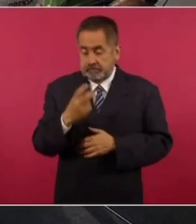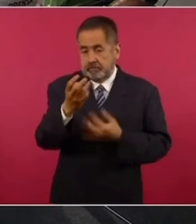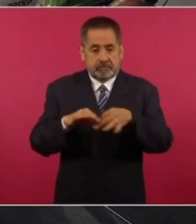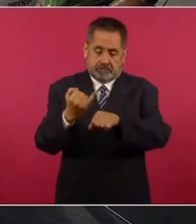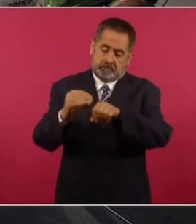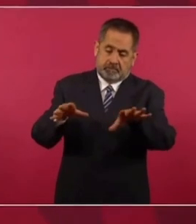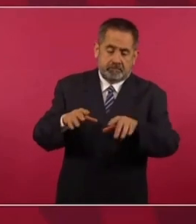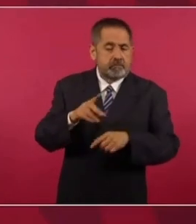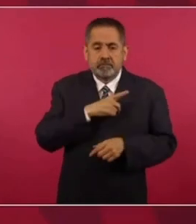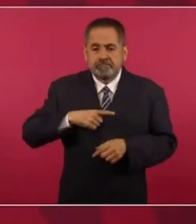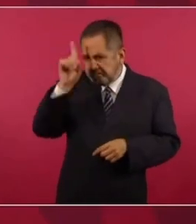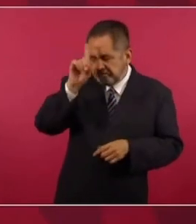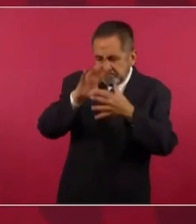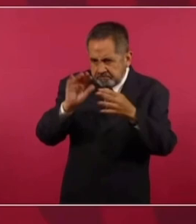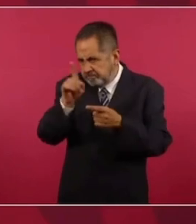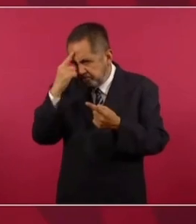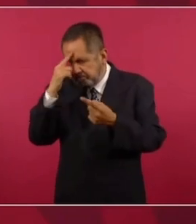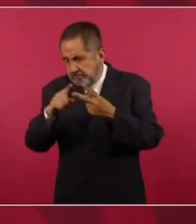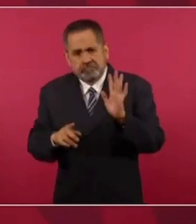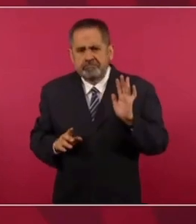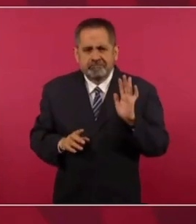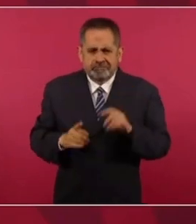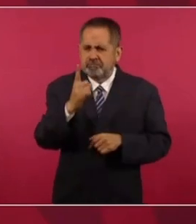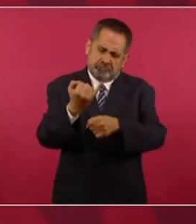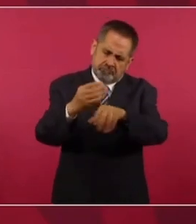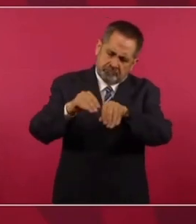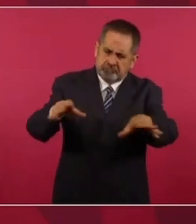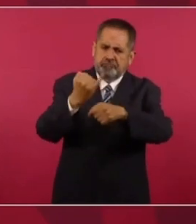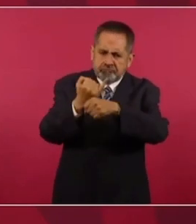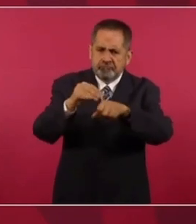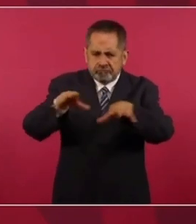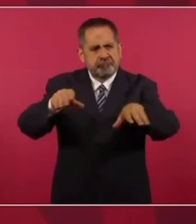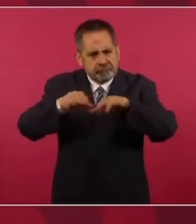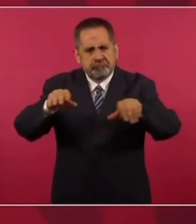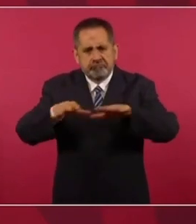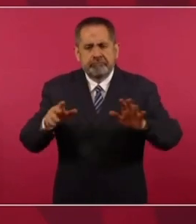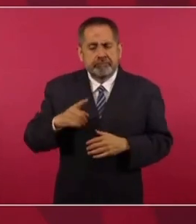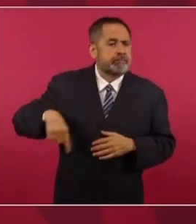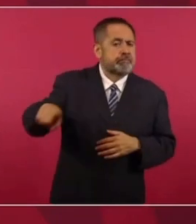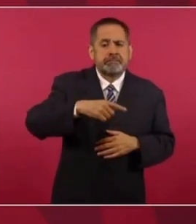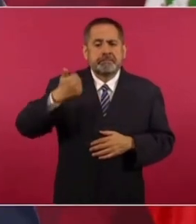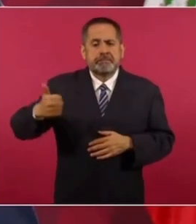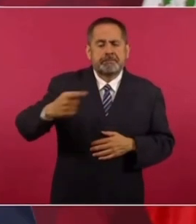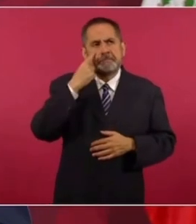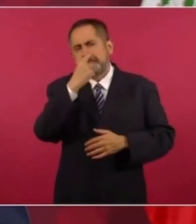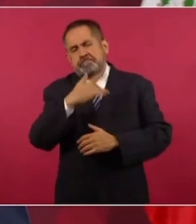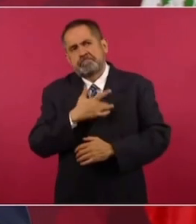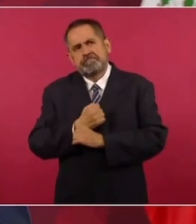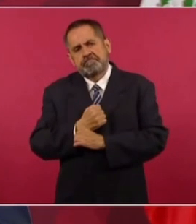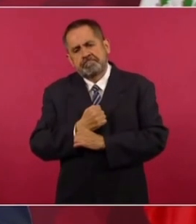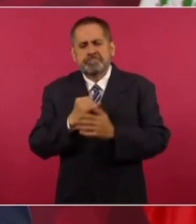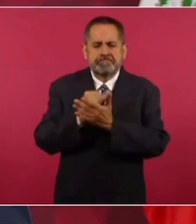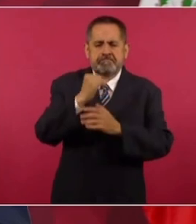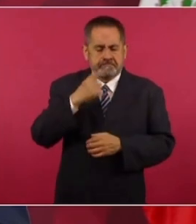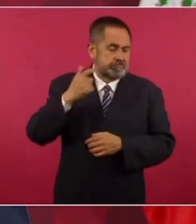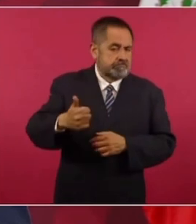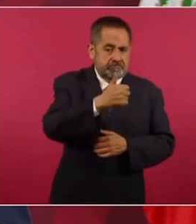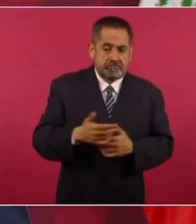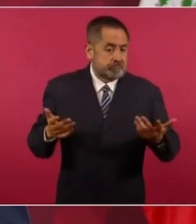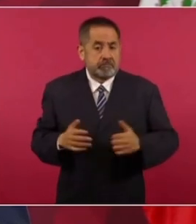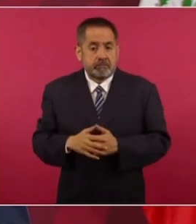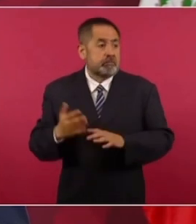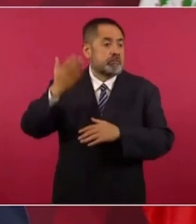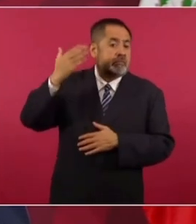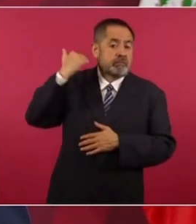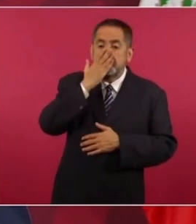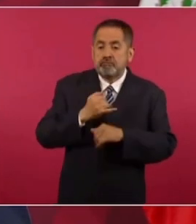orientación y que la concientización. Informar. Para que cada quien decida. Pero no teníamos